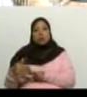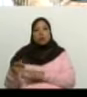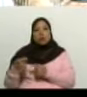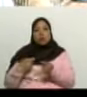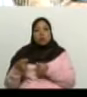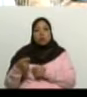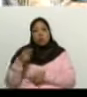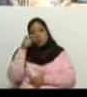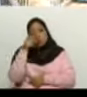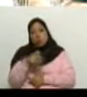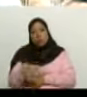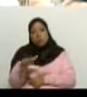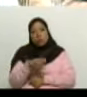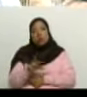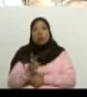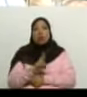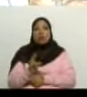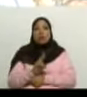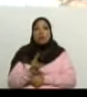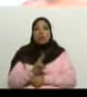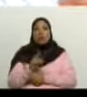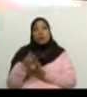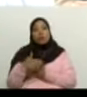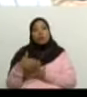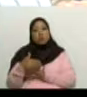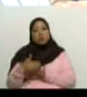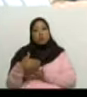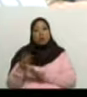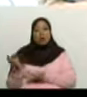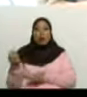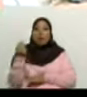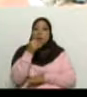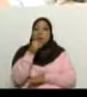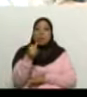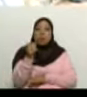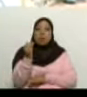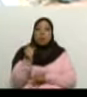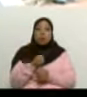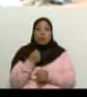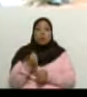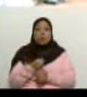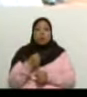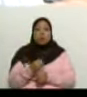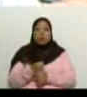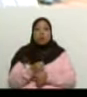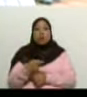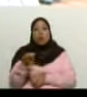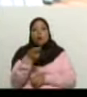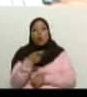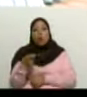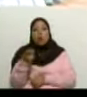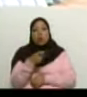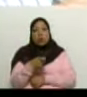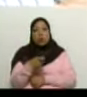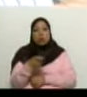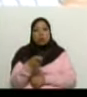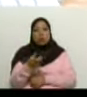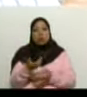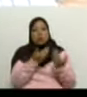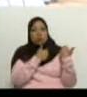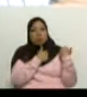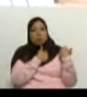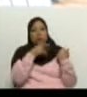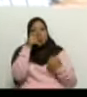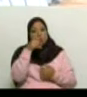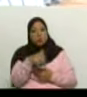por supuesto, inmediatamente dan solución y manda a los gobernadores, a los responsables